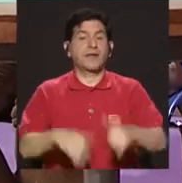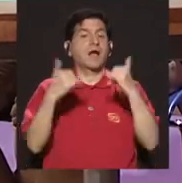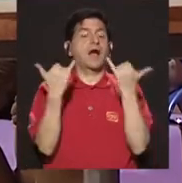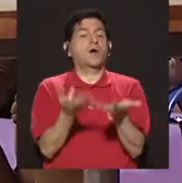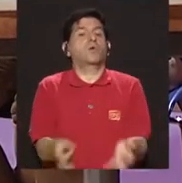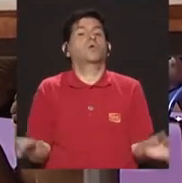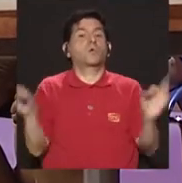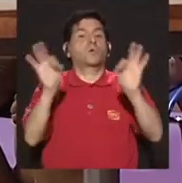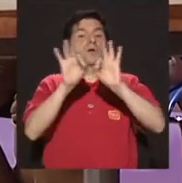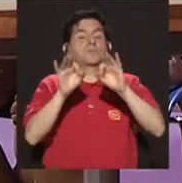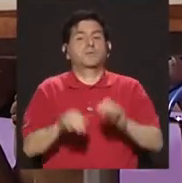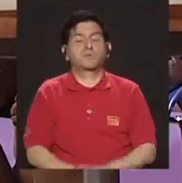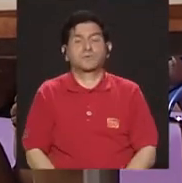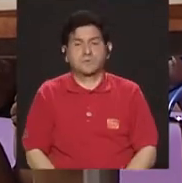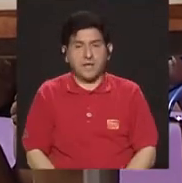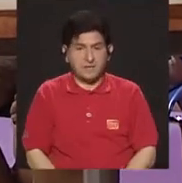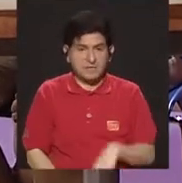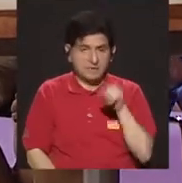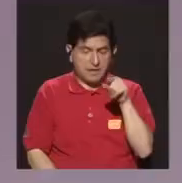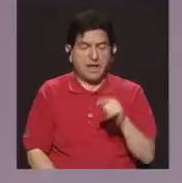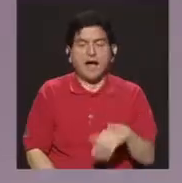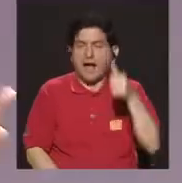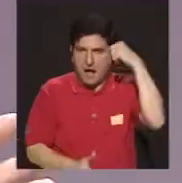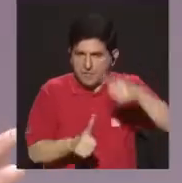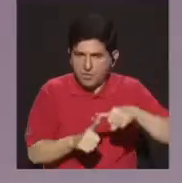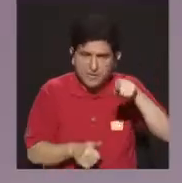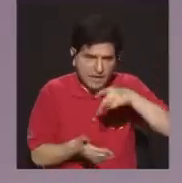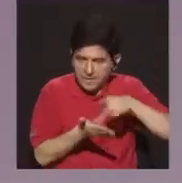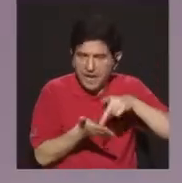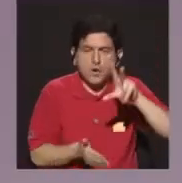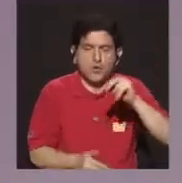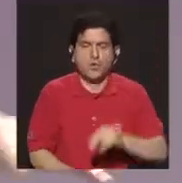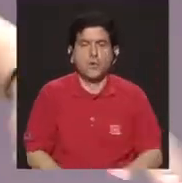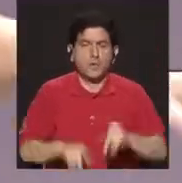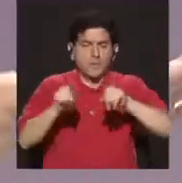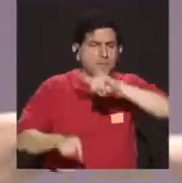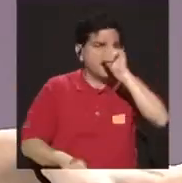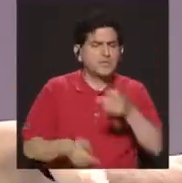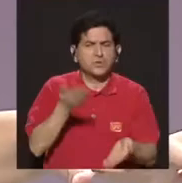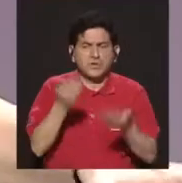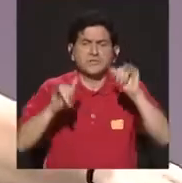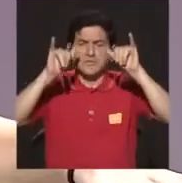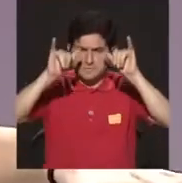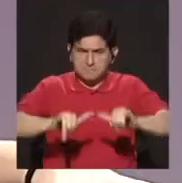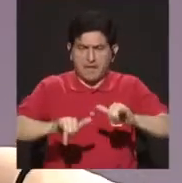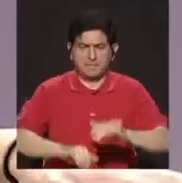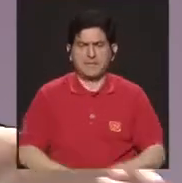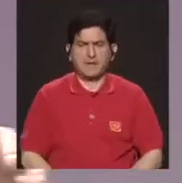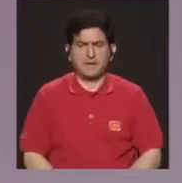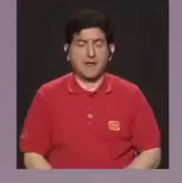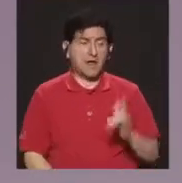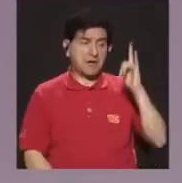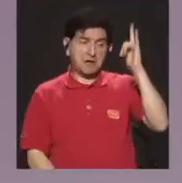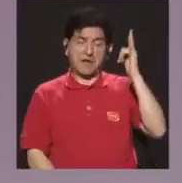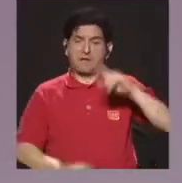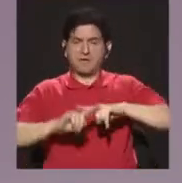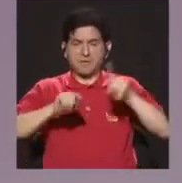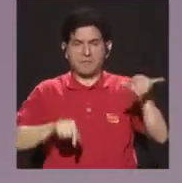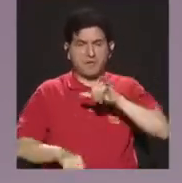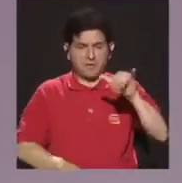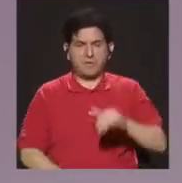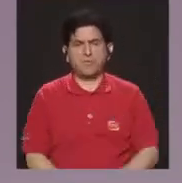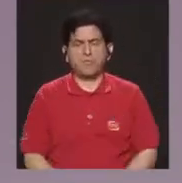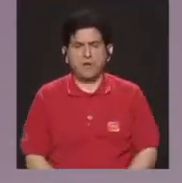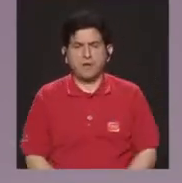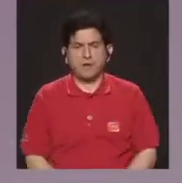importante señalar es que no sé para esa persona que hace esa pregunta es que podría mantener el puede mantener el cable programas de eso va a tener